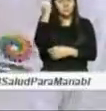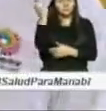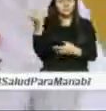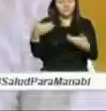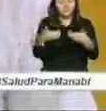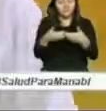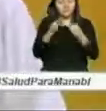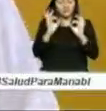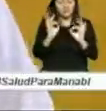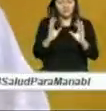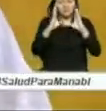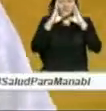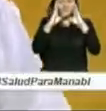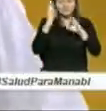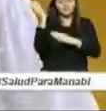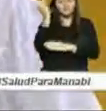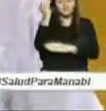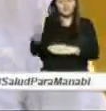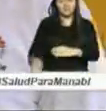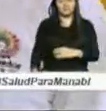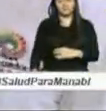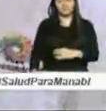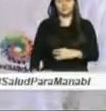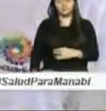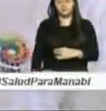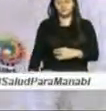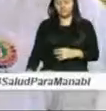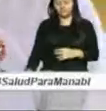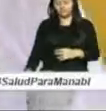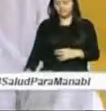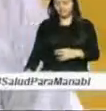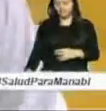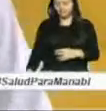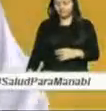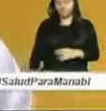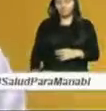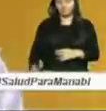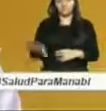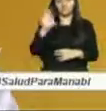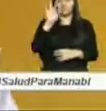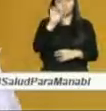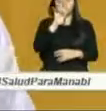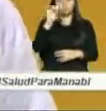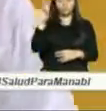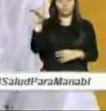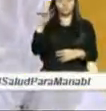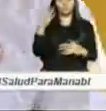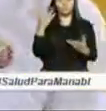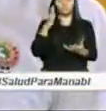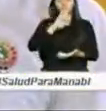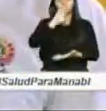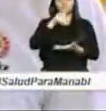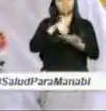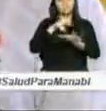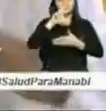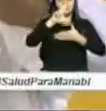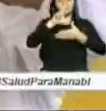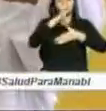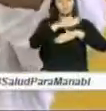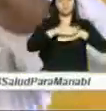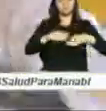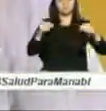equipada para atender emergencias a través del ECU-911, el mejor sistema integral de seguridad de toda América Latina y